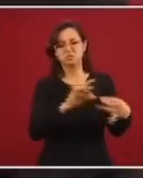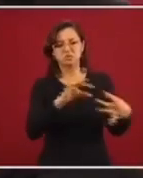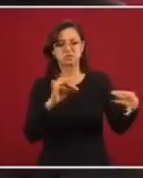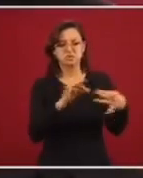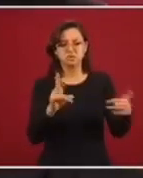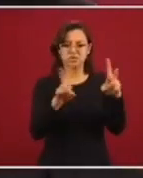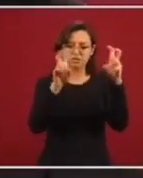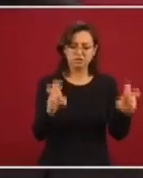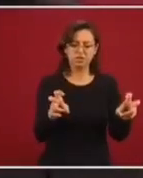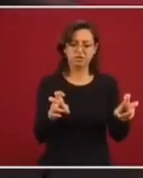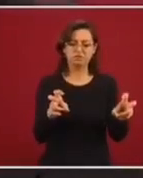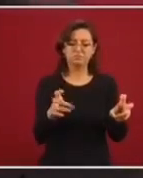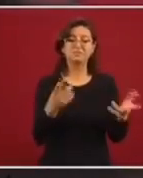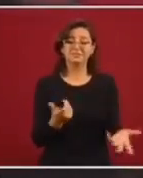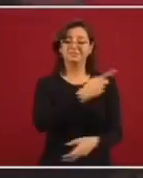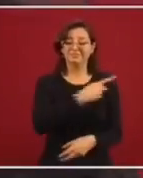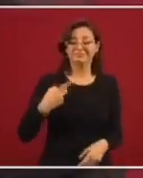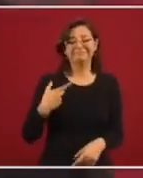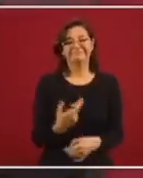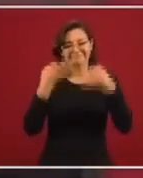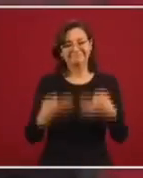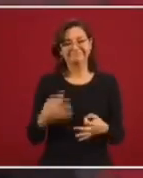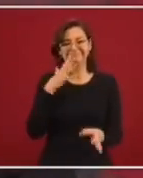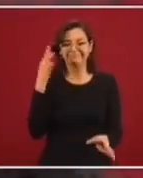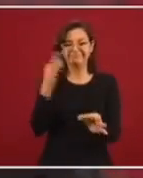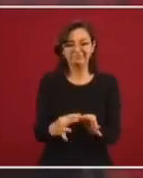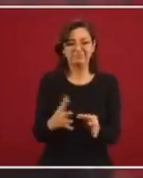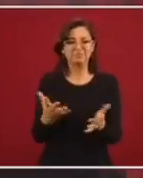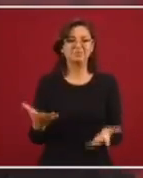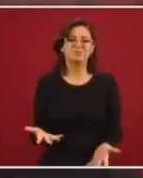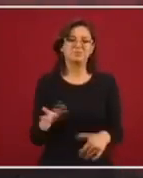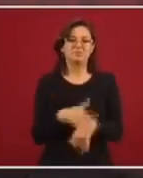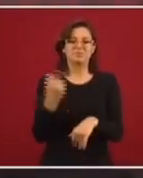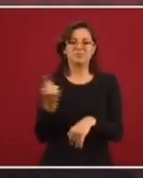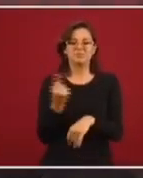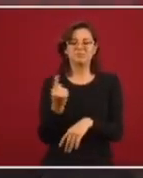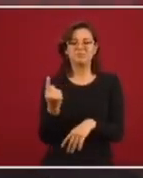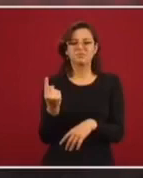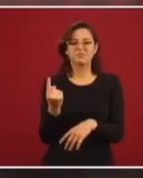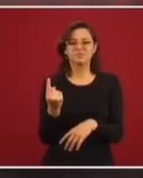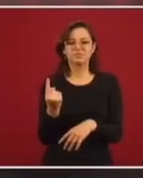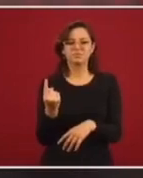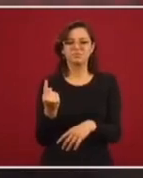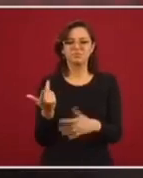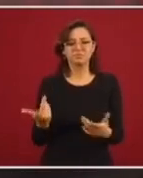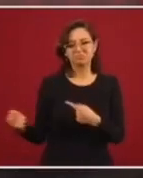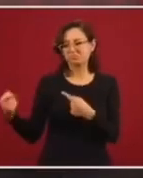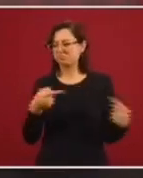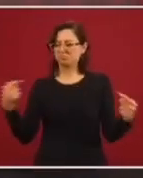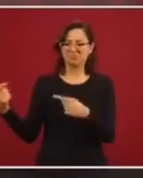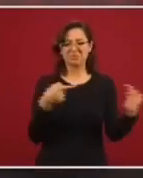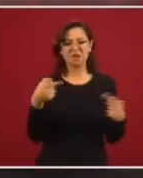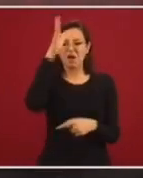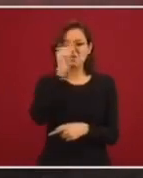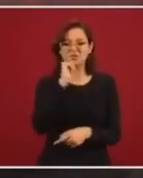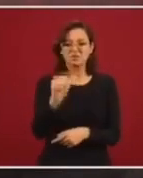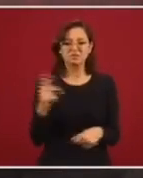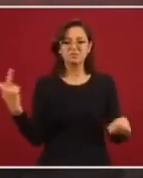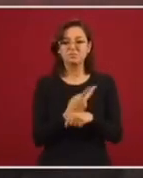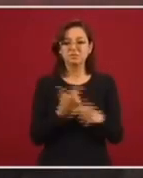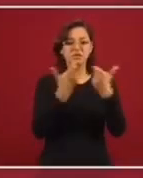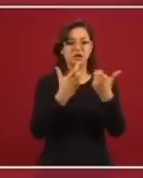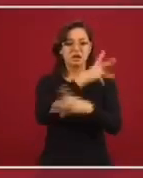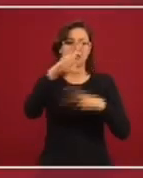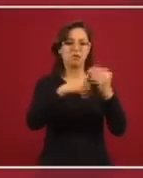que había que actuar con responsabilidad, porque a partir de ese desacuerdo se cayeron las